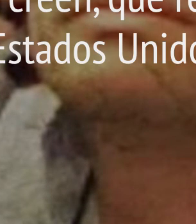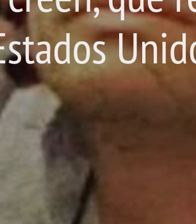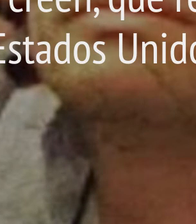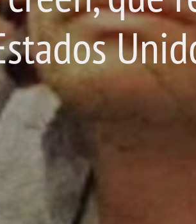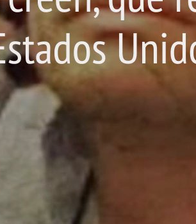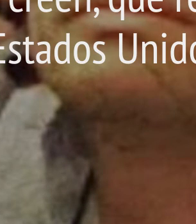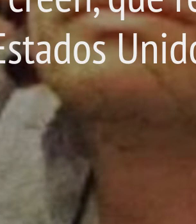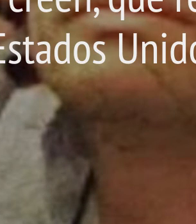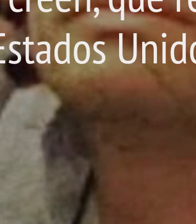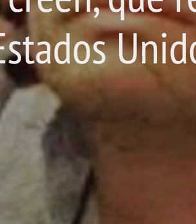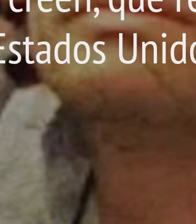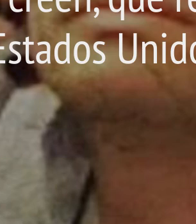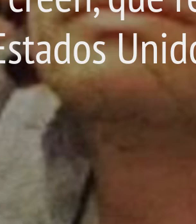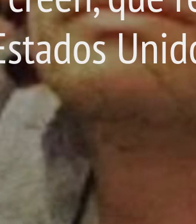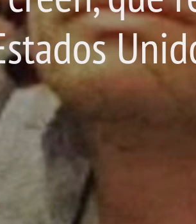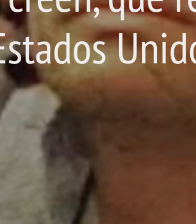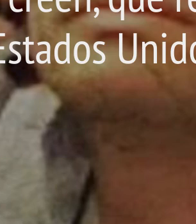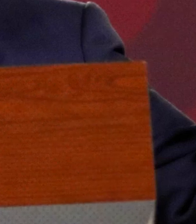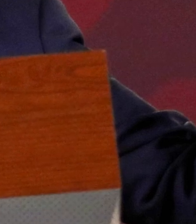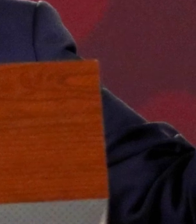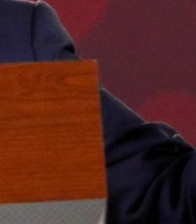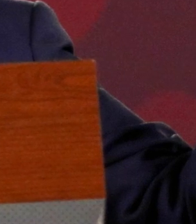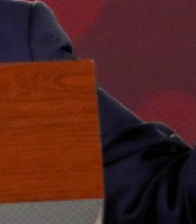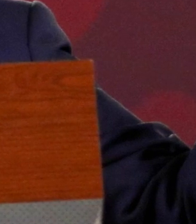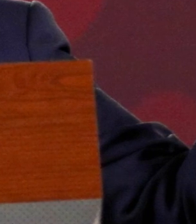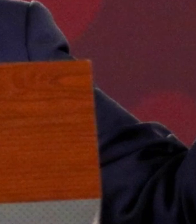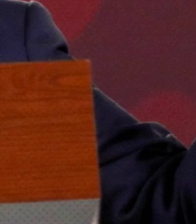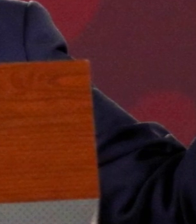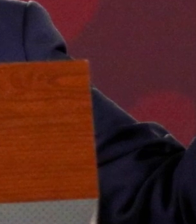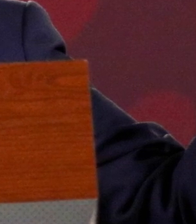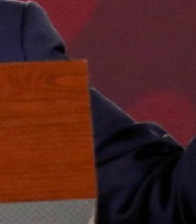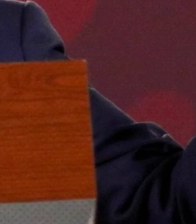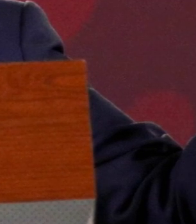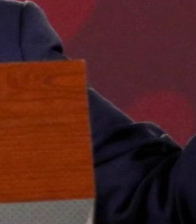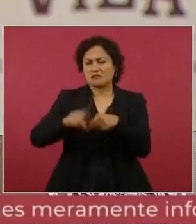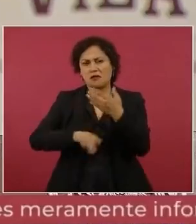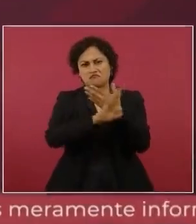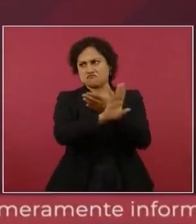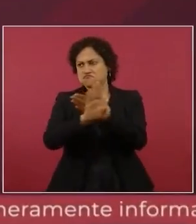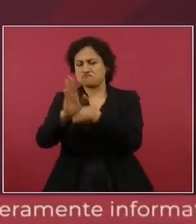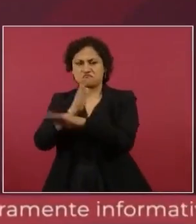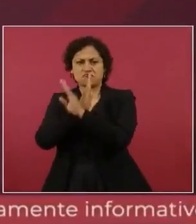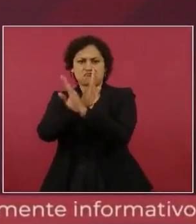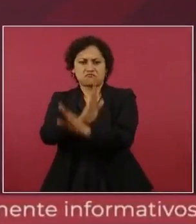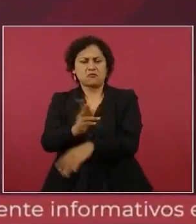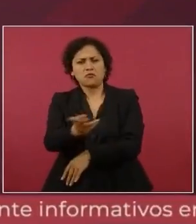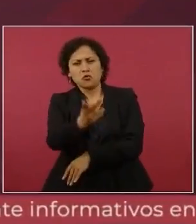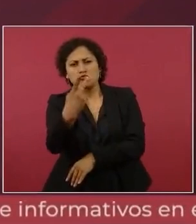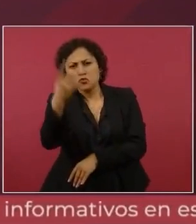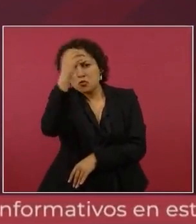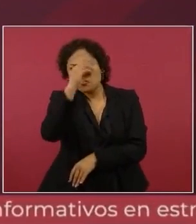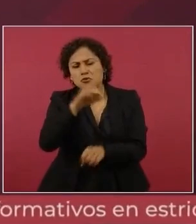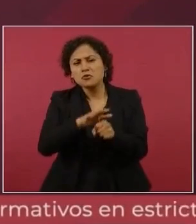la persona que ellos creen, que reclama hoy Estados Unidos". Ante ello, el presidente Andrés Manuel López Obrador aseguró desconocer el contenido